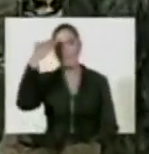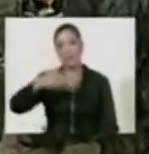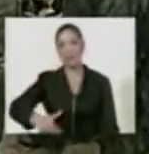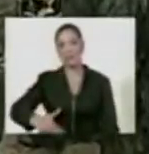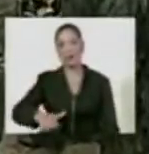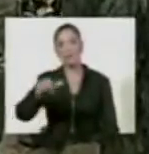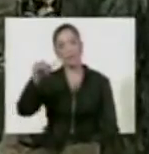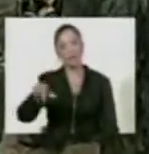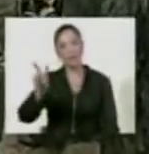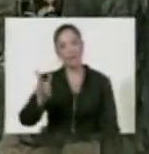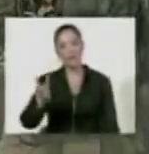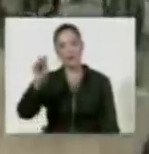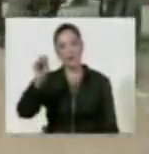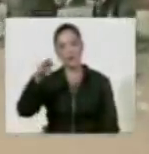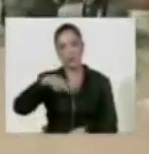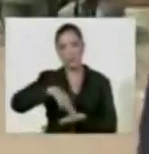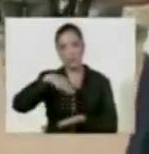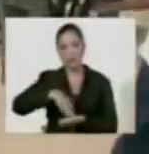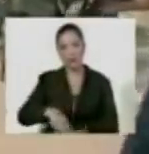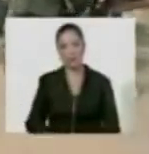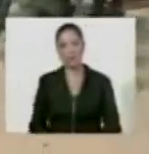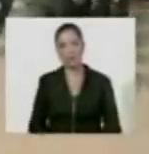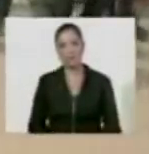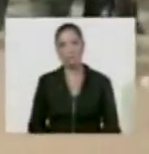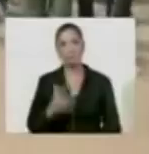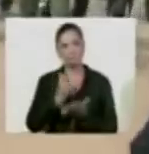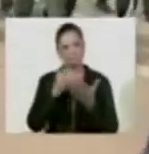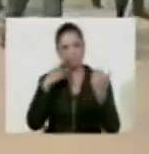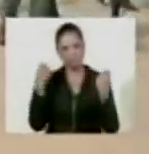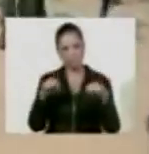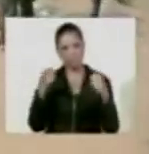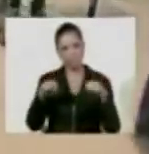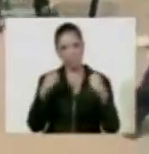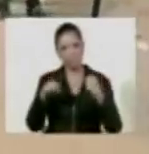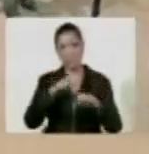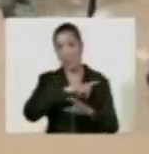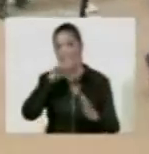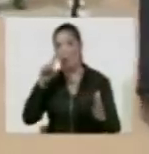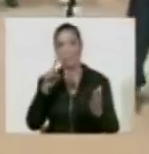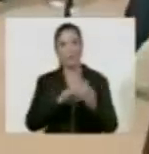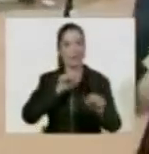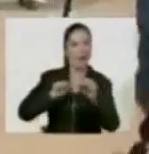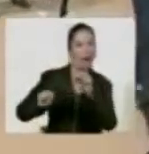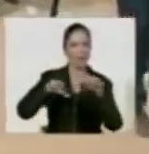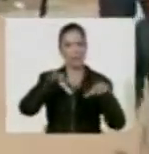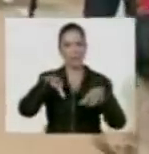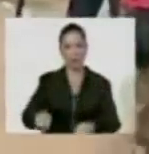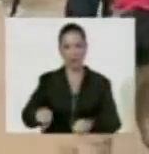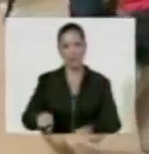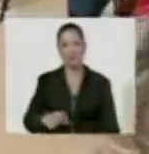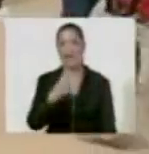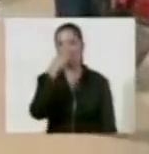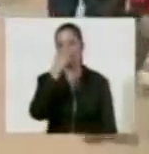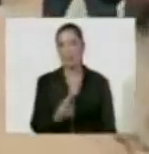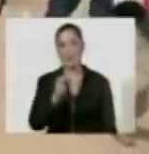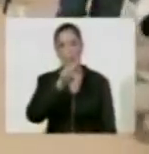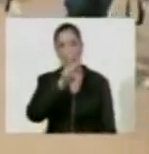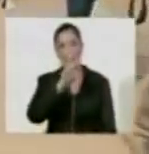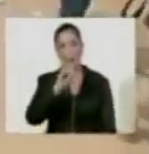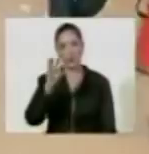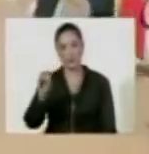fuerte Guaycaipuro en este ejercicio de acción integral antiimperialista Zamora